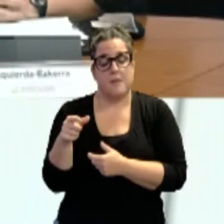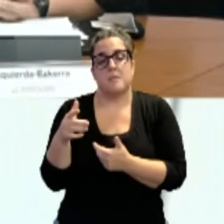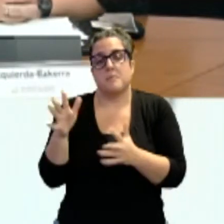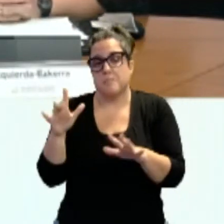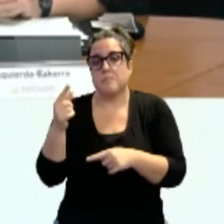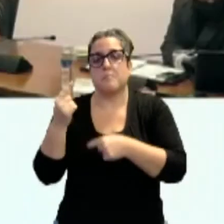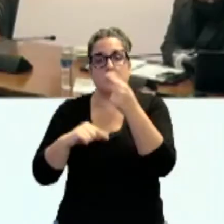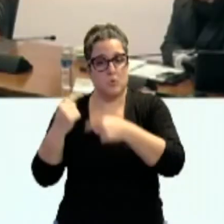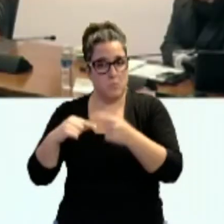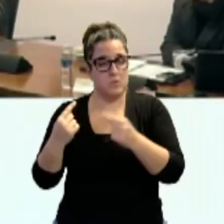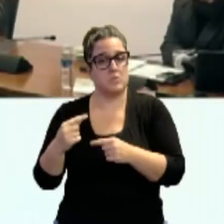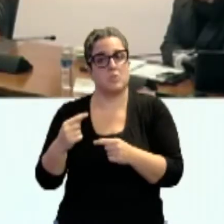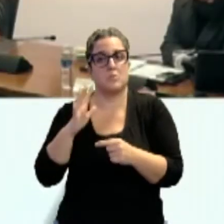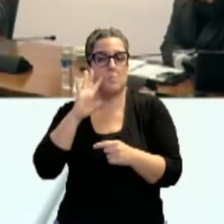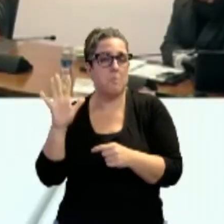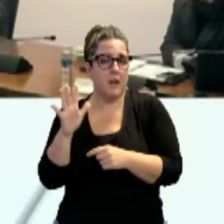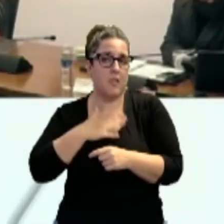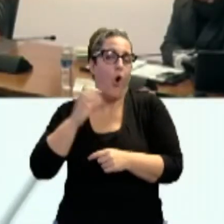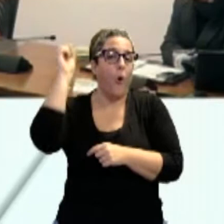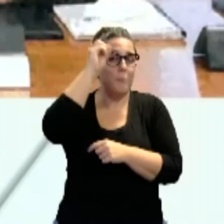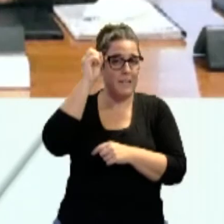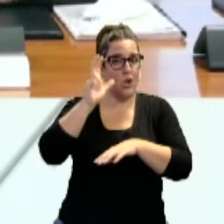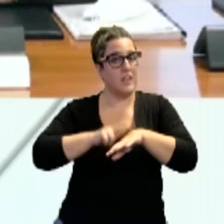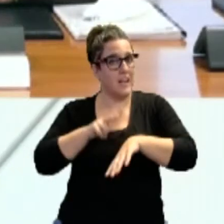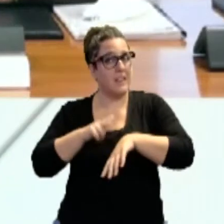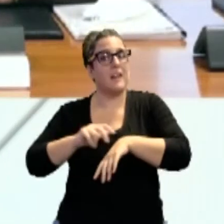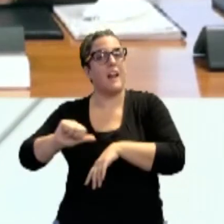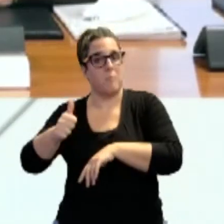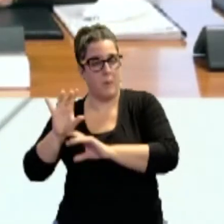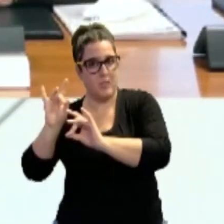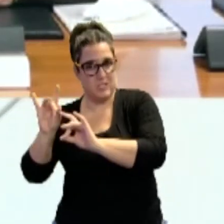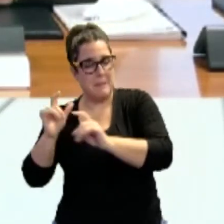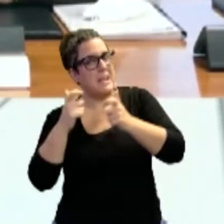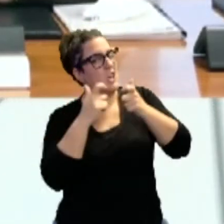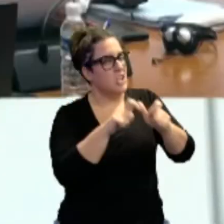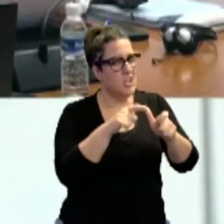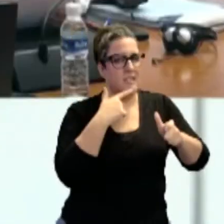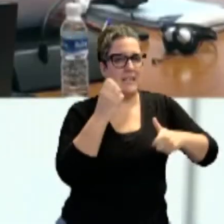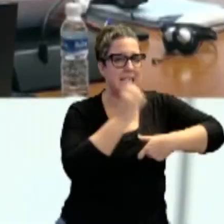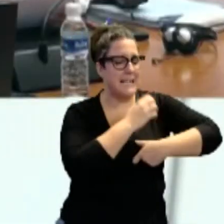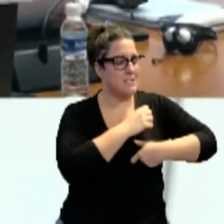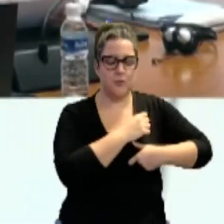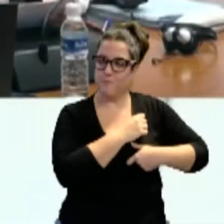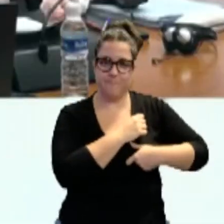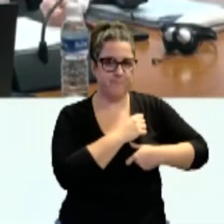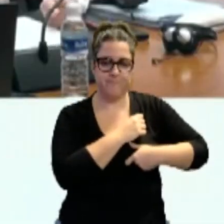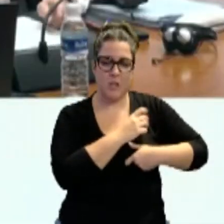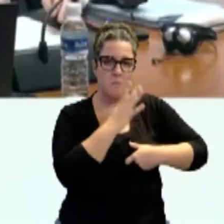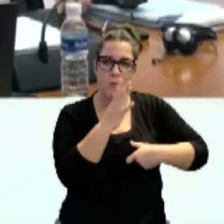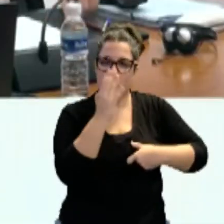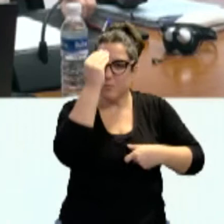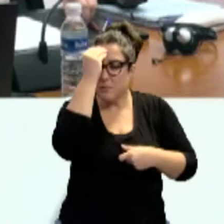un aprobado por parte de Izquierda Esquerra. Y decía, no así lo que tiene que ver con los ingresos, porque creemos que no